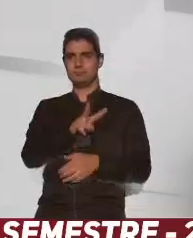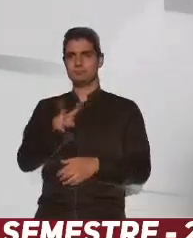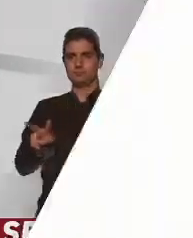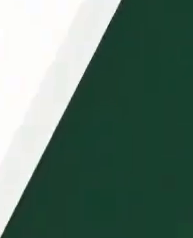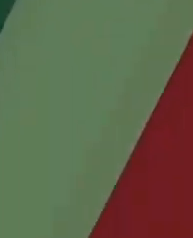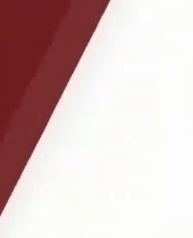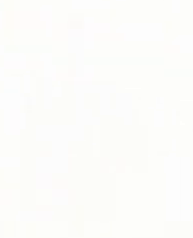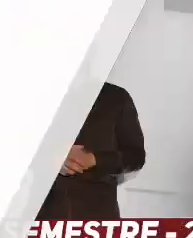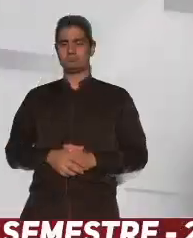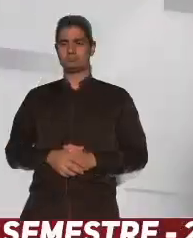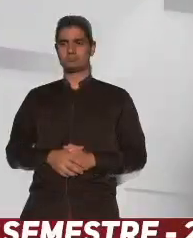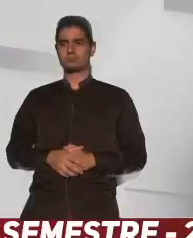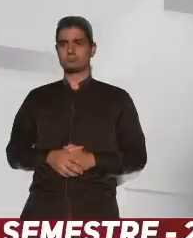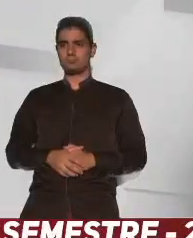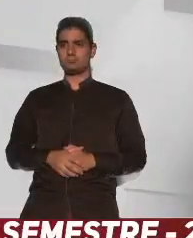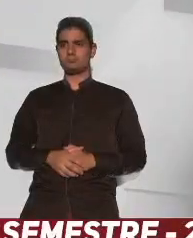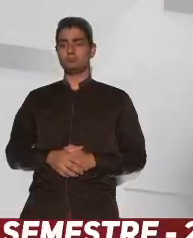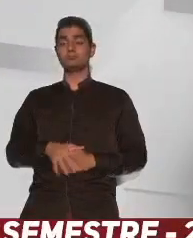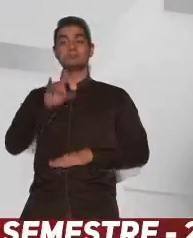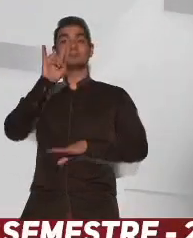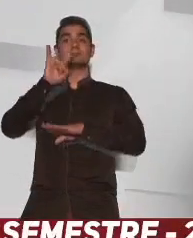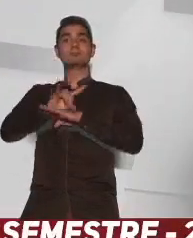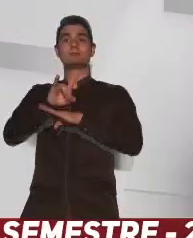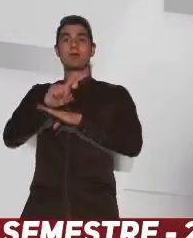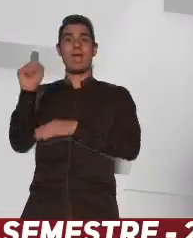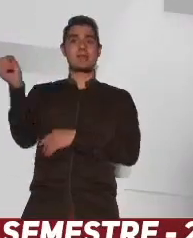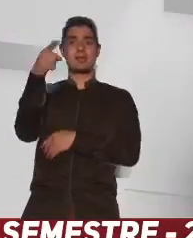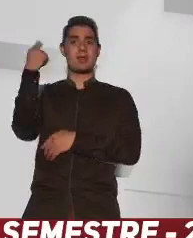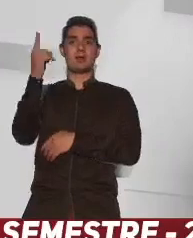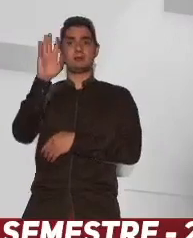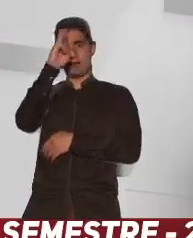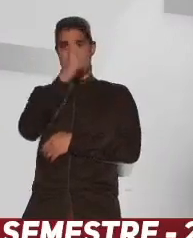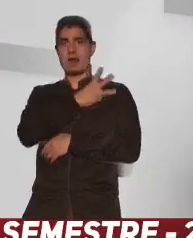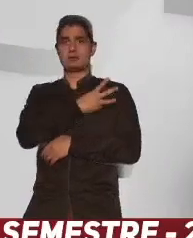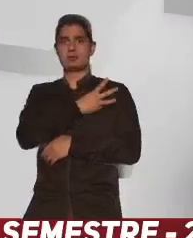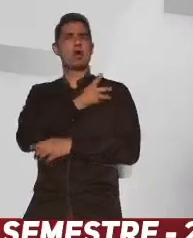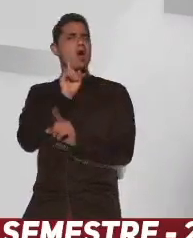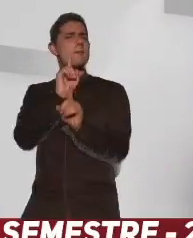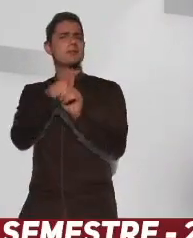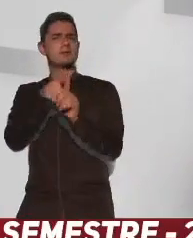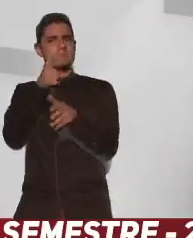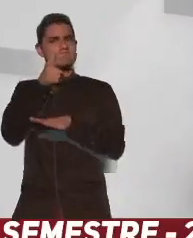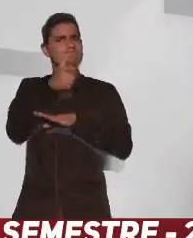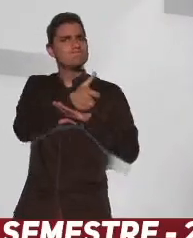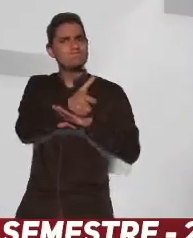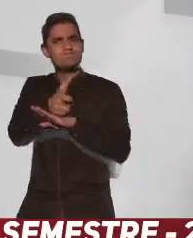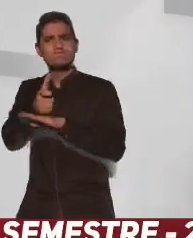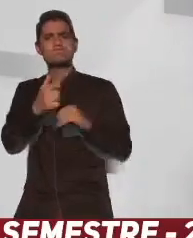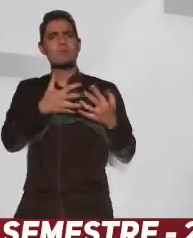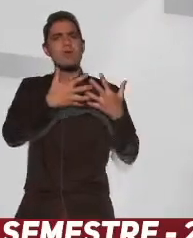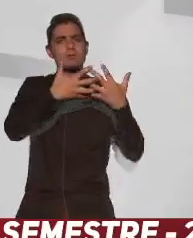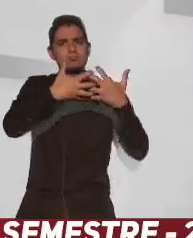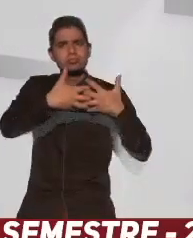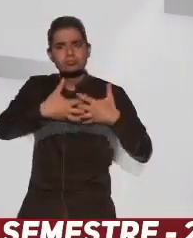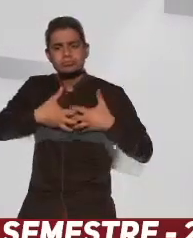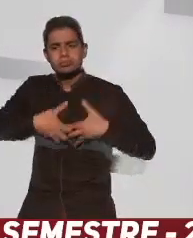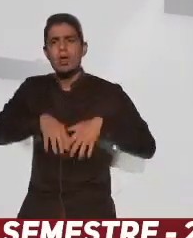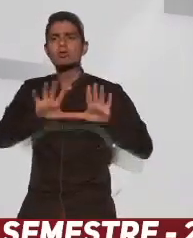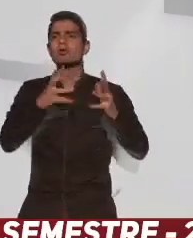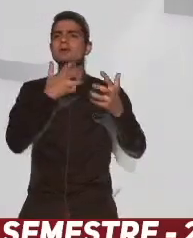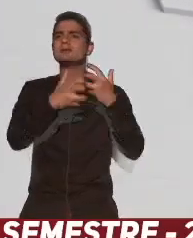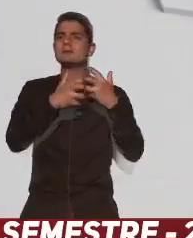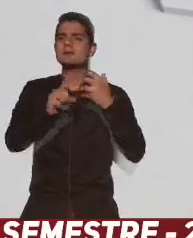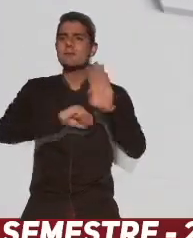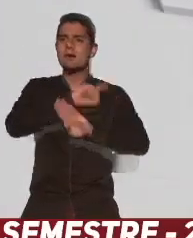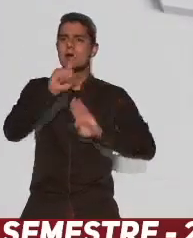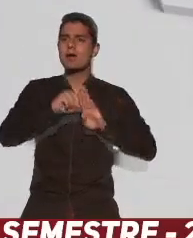Inspección General del Ejército, cuya misión es inspeccionar y evaluar el funcionamiento del Sistema Integrado de Gestión en los diferentes niveles